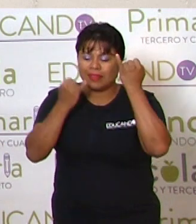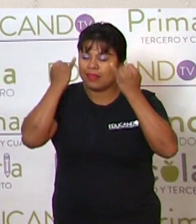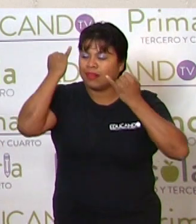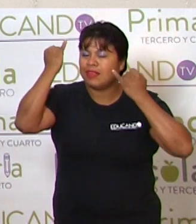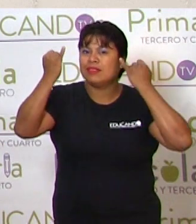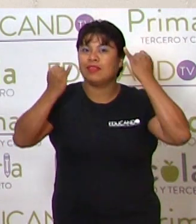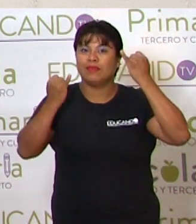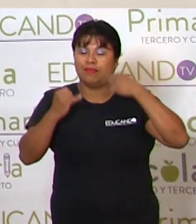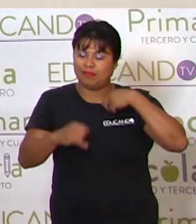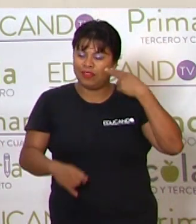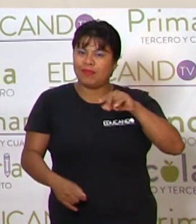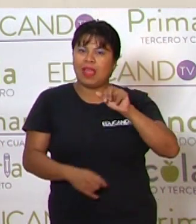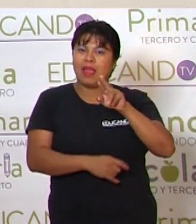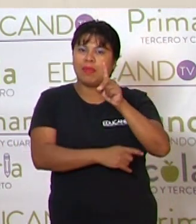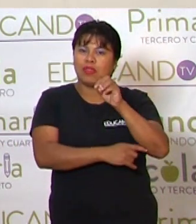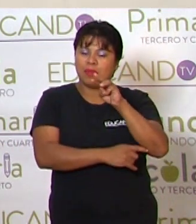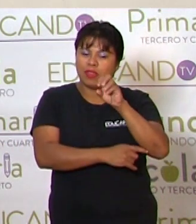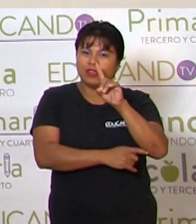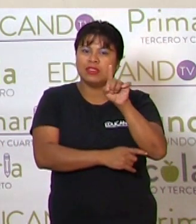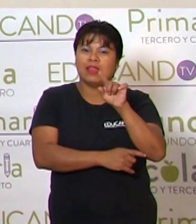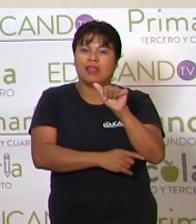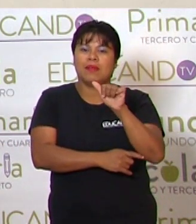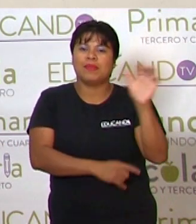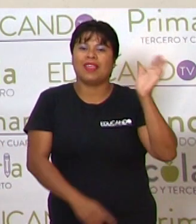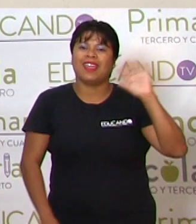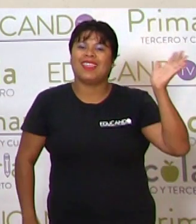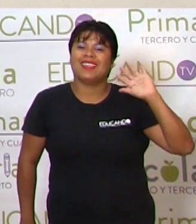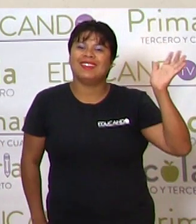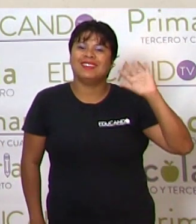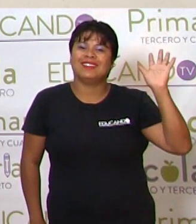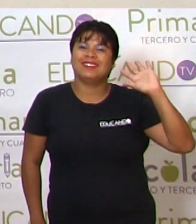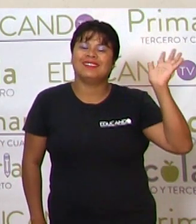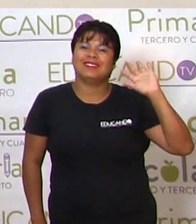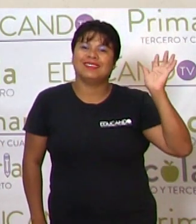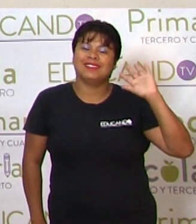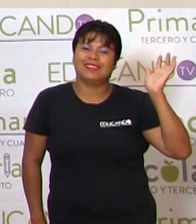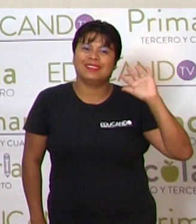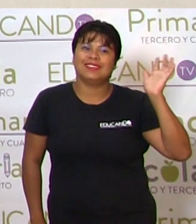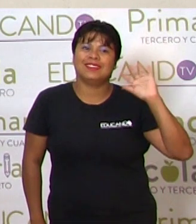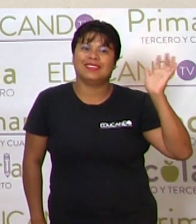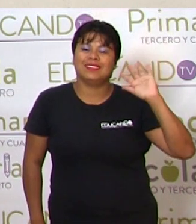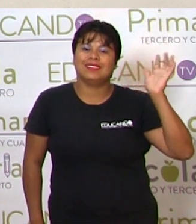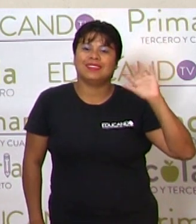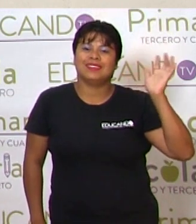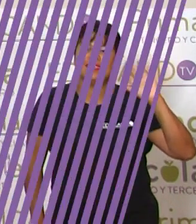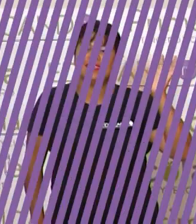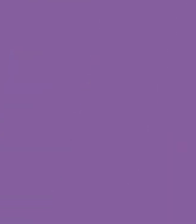nuestra imaginación. Mi nombre es Armando Mendoza. Adiós.